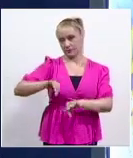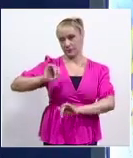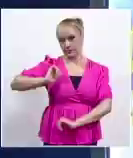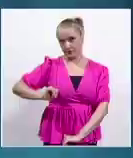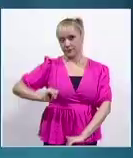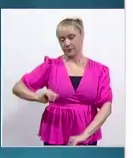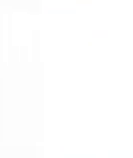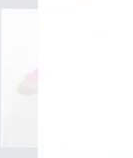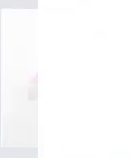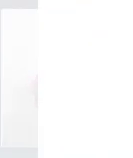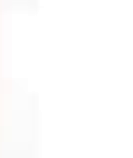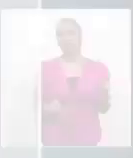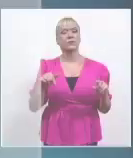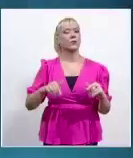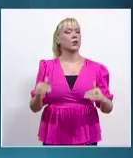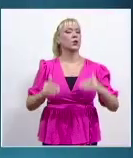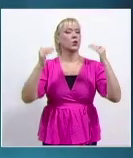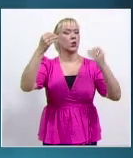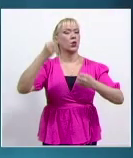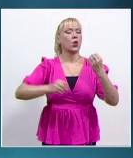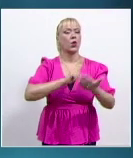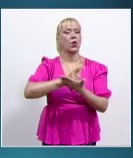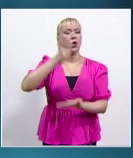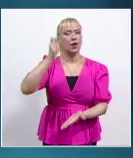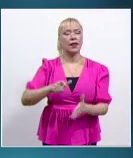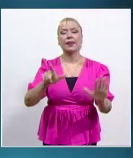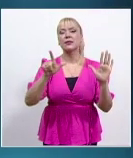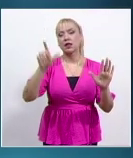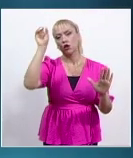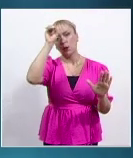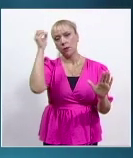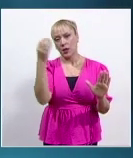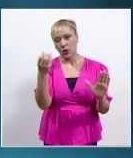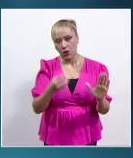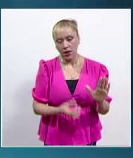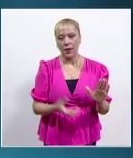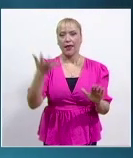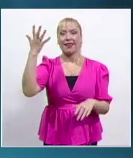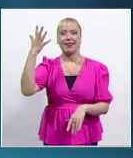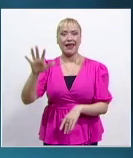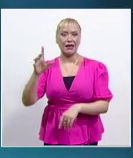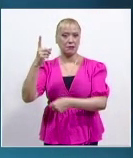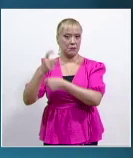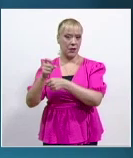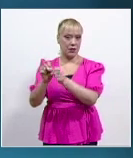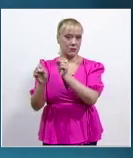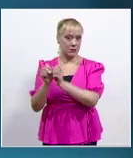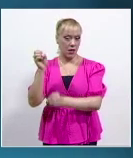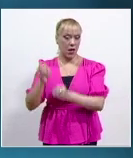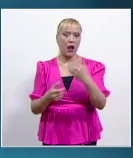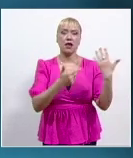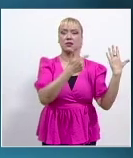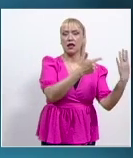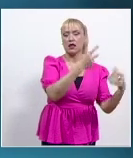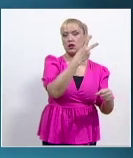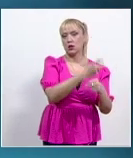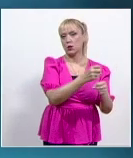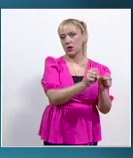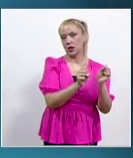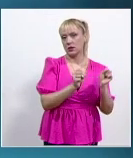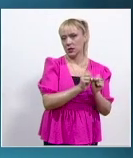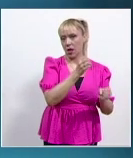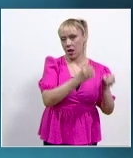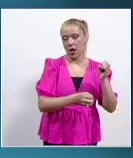Federación. De la Suprema Corte se publican 17 criterios, 10 de la primera sala y 7 de la segunda. De la primera sala